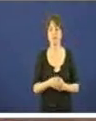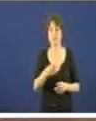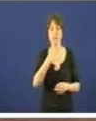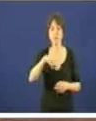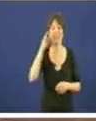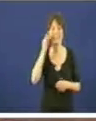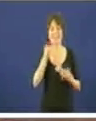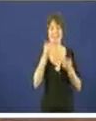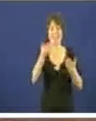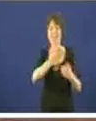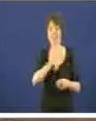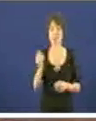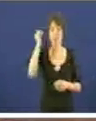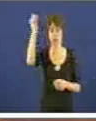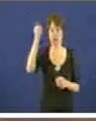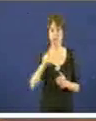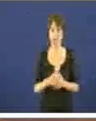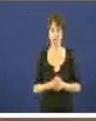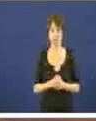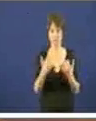Moitas gracias, señora Imerich.